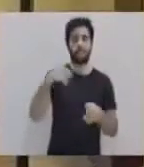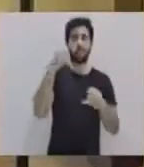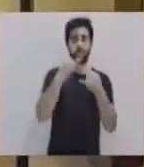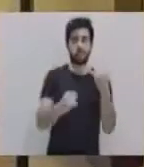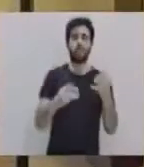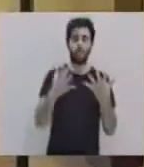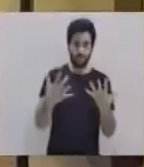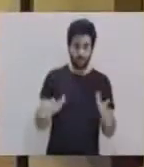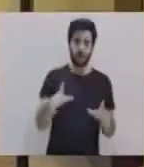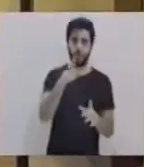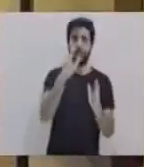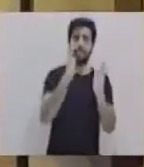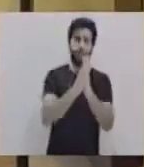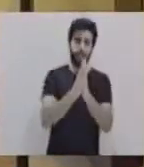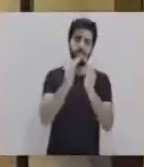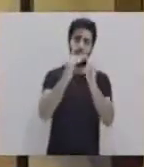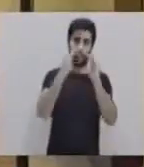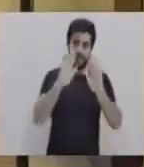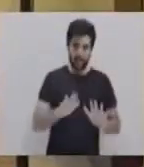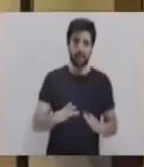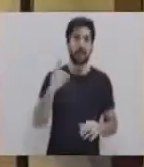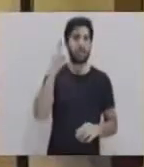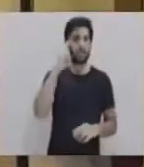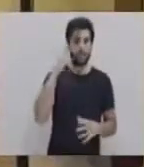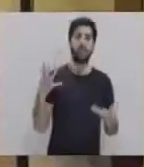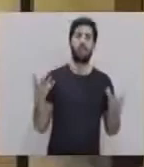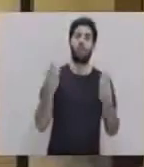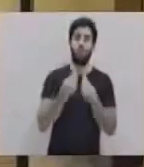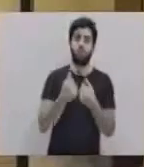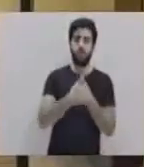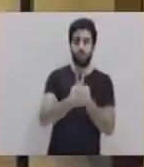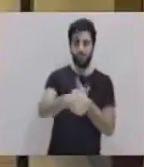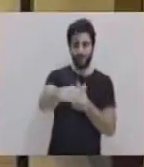Es así como finaliza este segmento, y ustedes por favor permanezcan